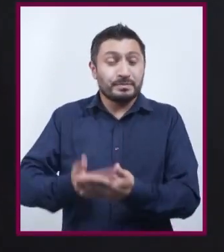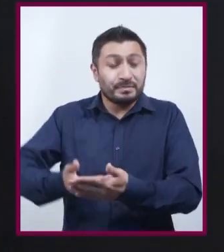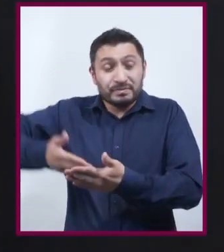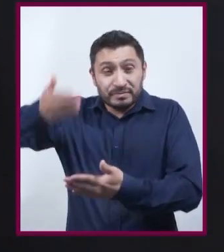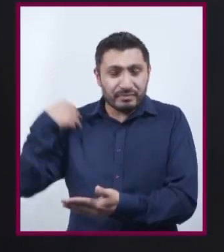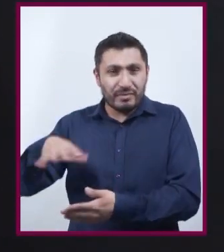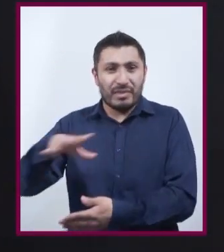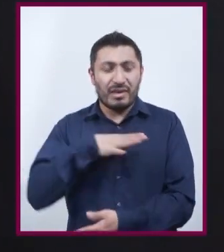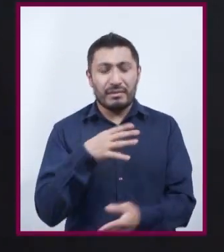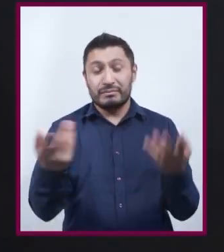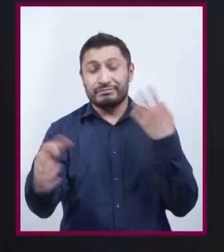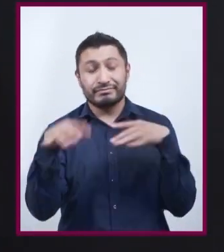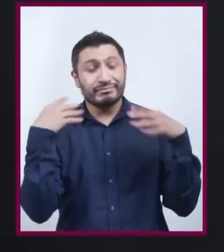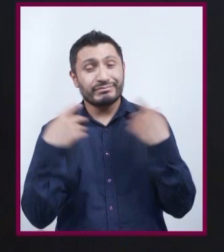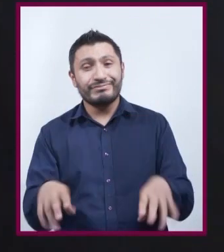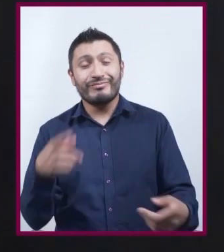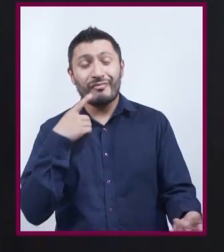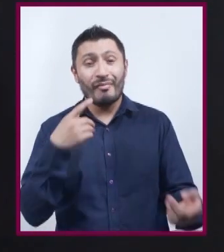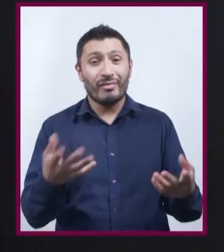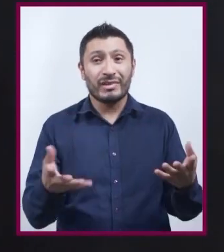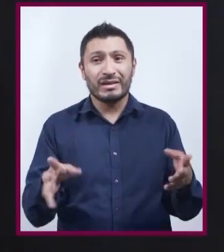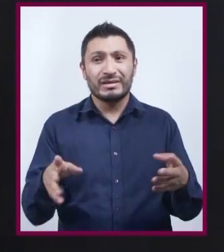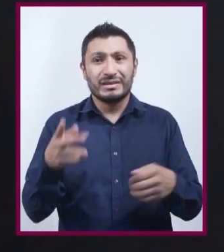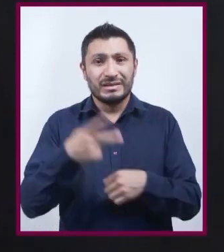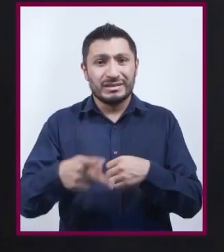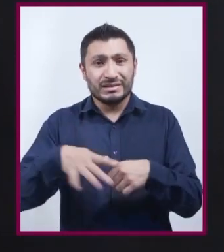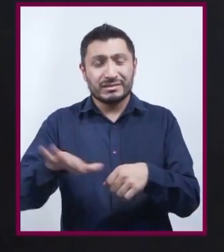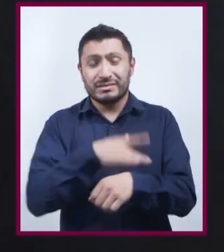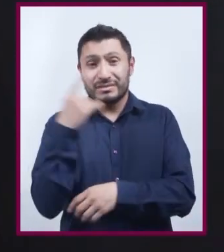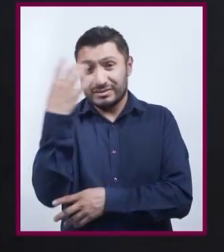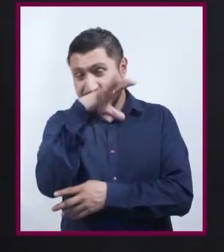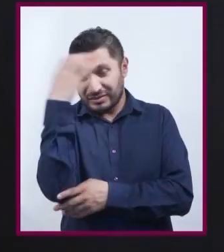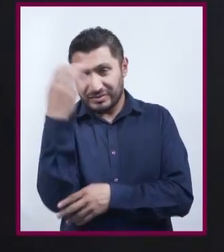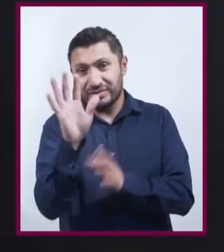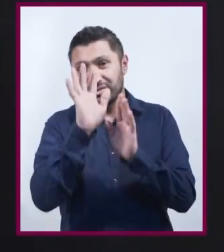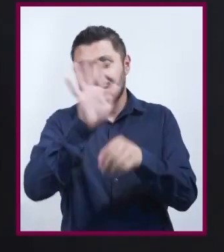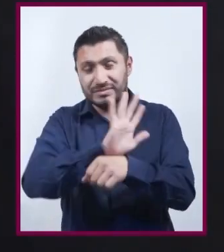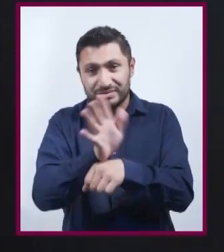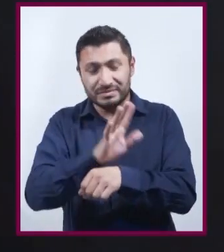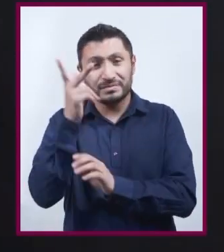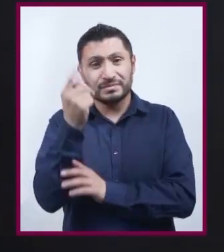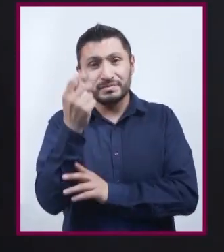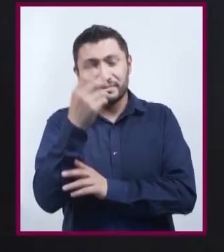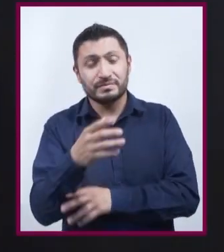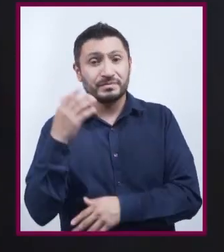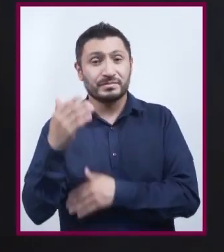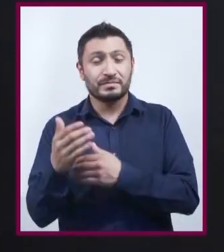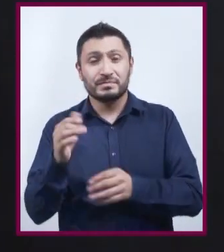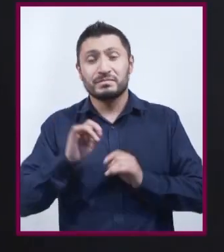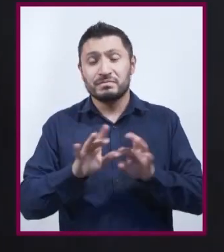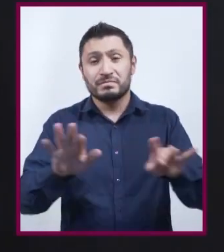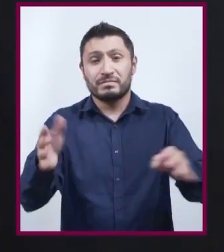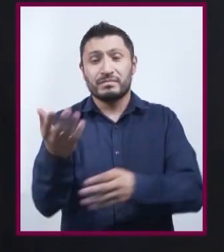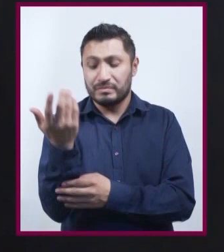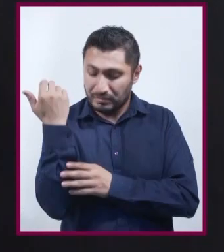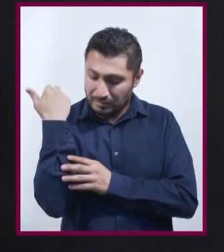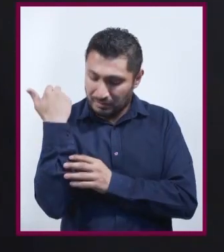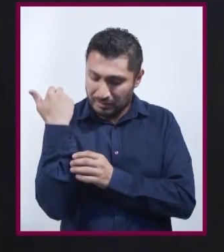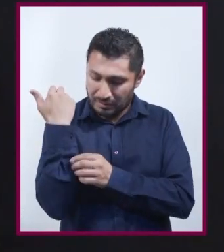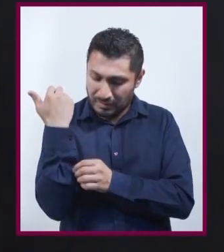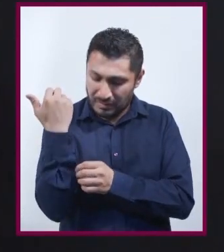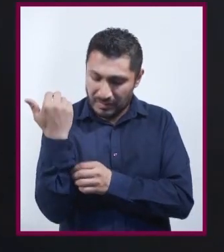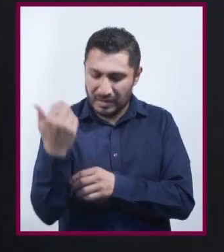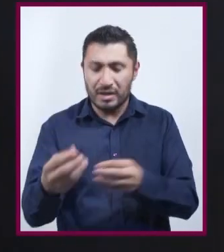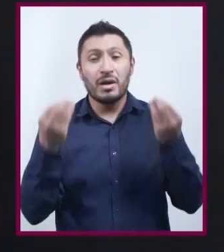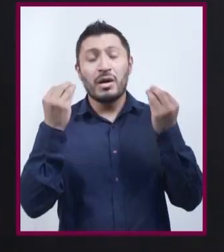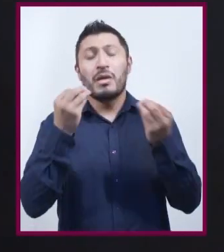siglo pasado, la polémica creció demasiado porque la fotografía, el cine y la televisión se popularizaron a tal